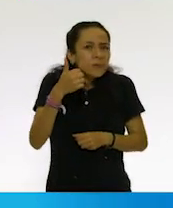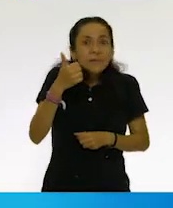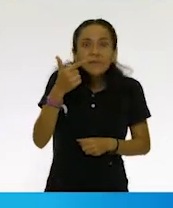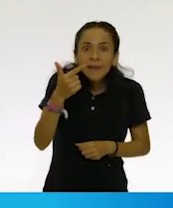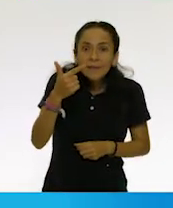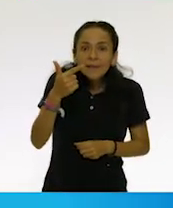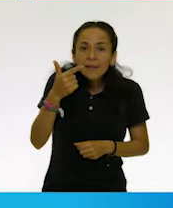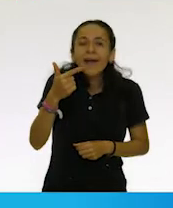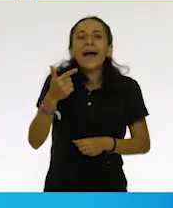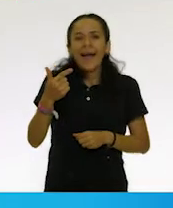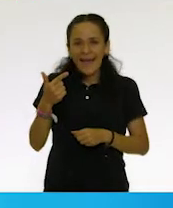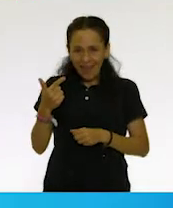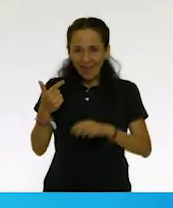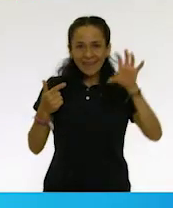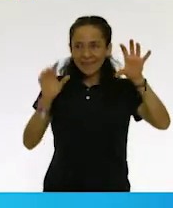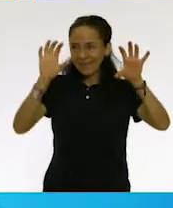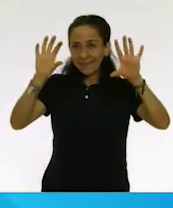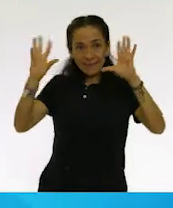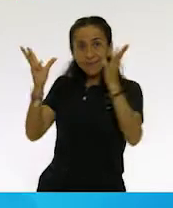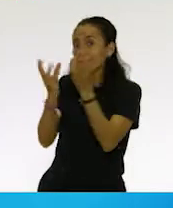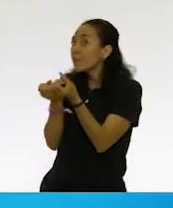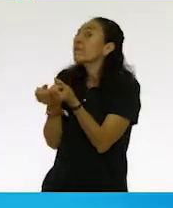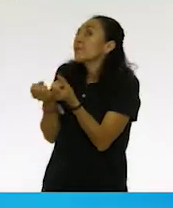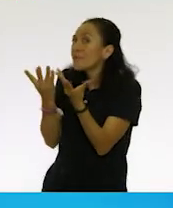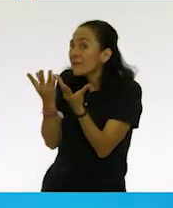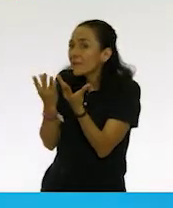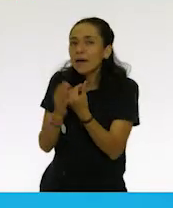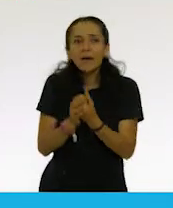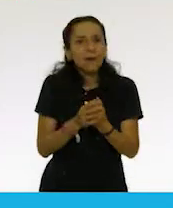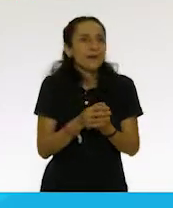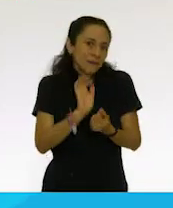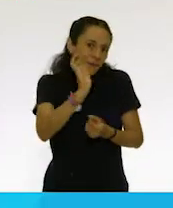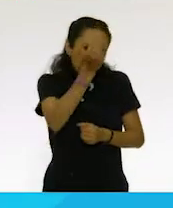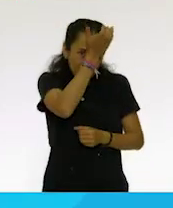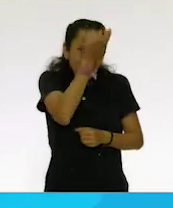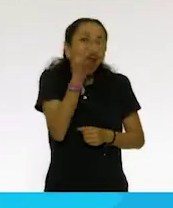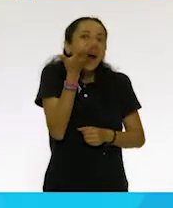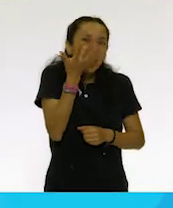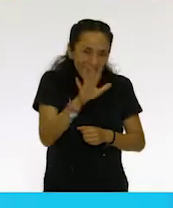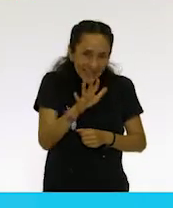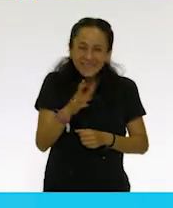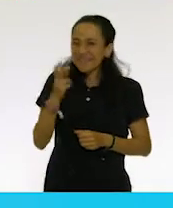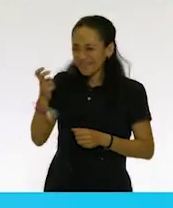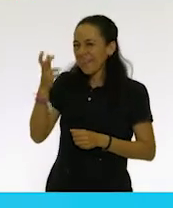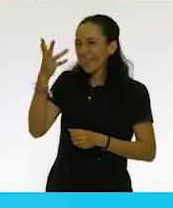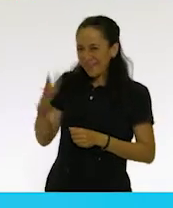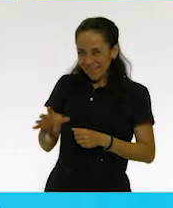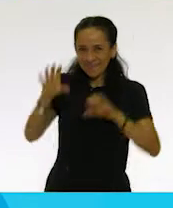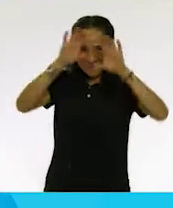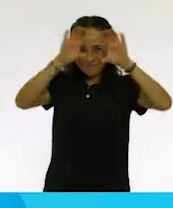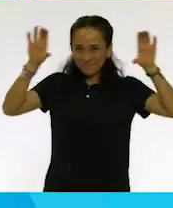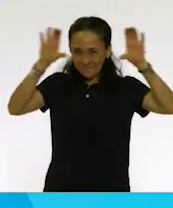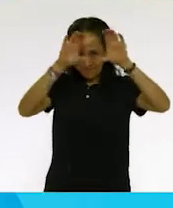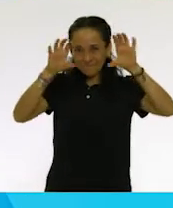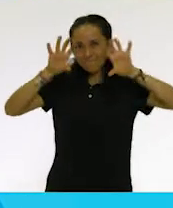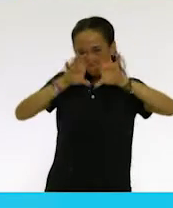1, 2, 3, 4, 5, 6, 7. Si las juntamos, nos da un total de... 10 ovejas. De 10. Tenemos otro grupo y tenemos